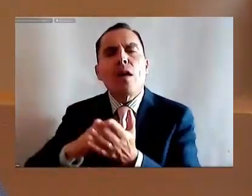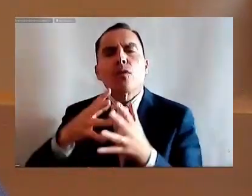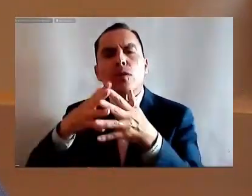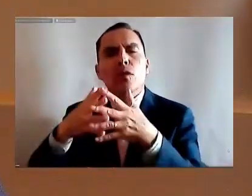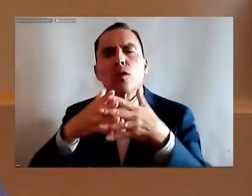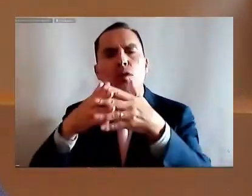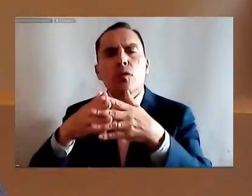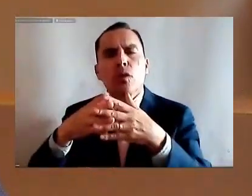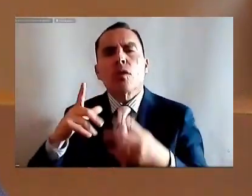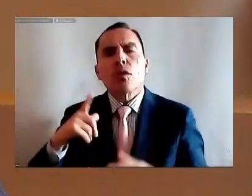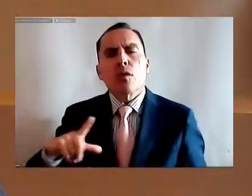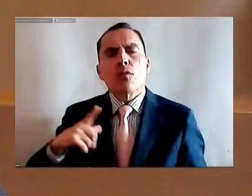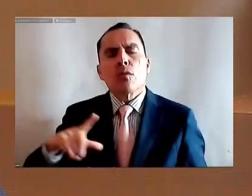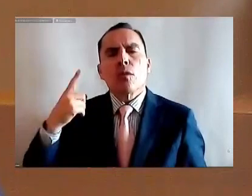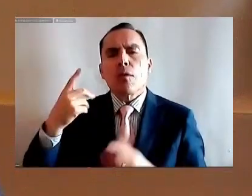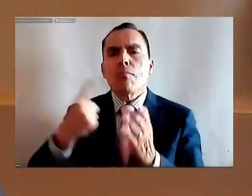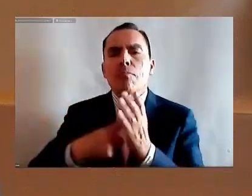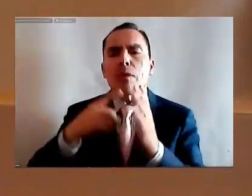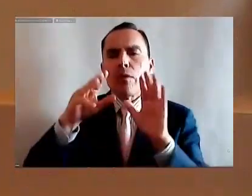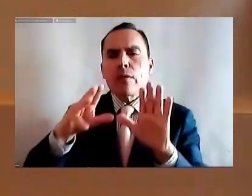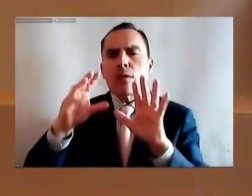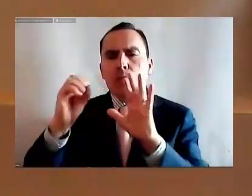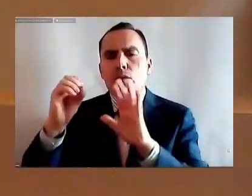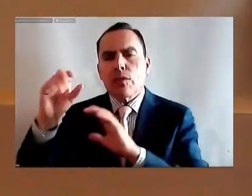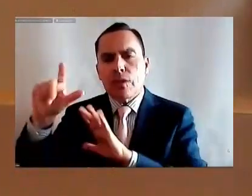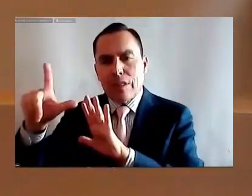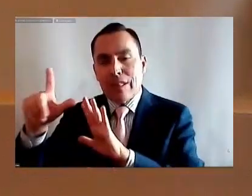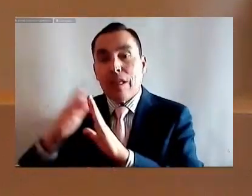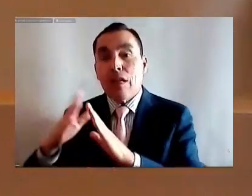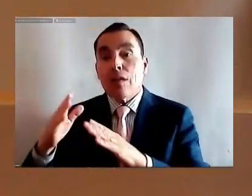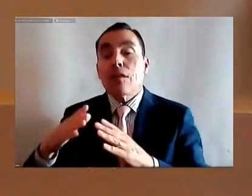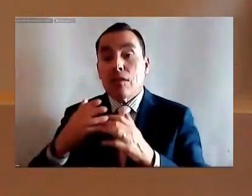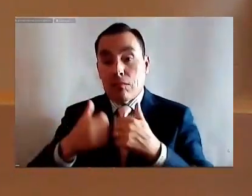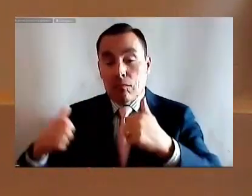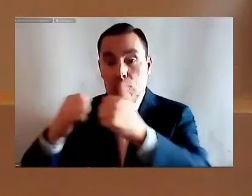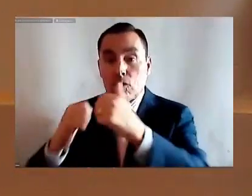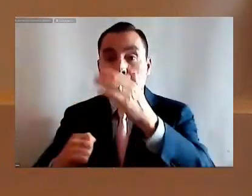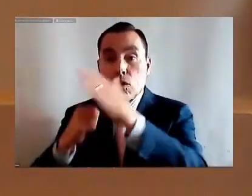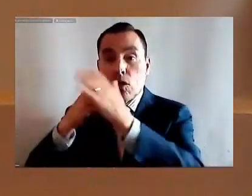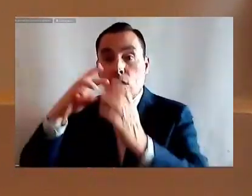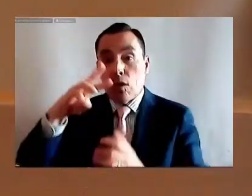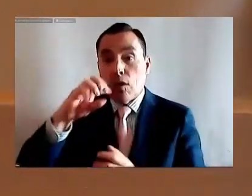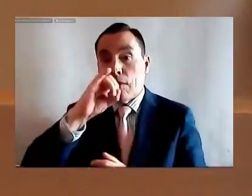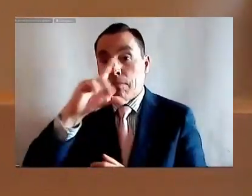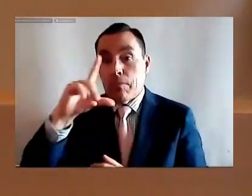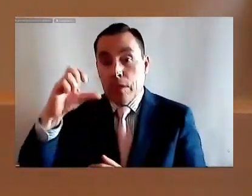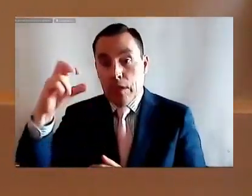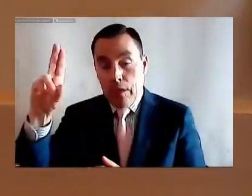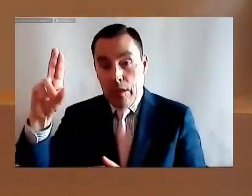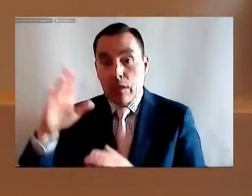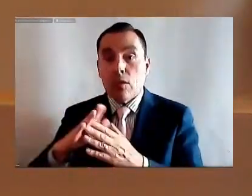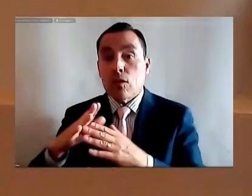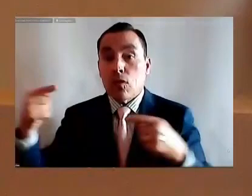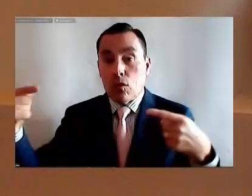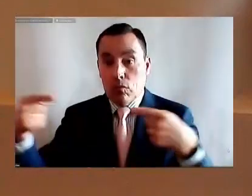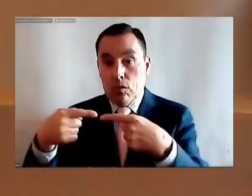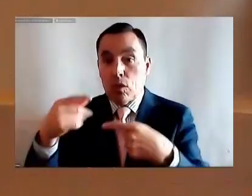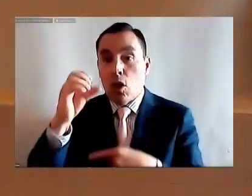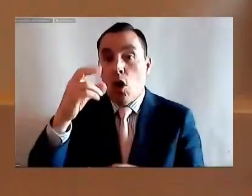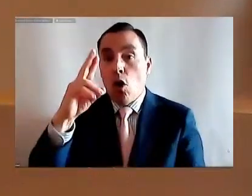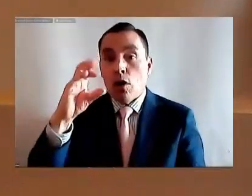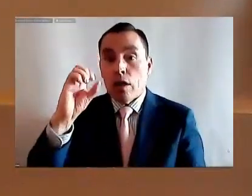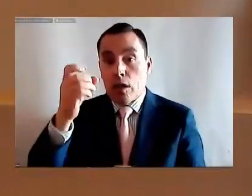año 1907, de la Corte Suprema Federal, Miller con Oregon, en donde la Corte